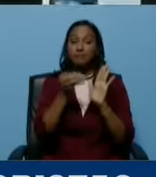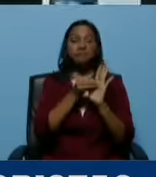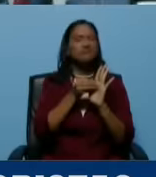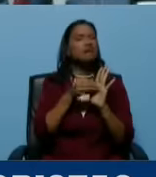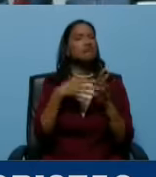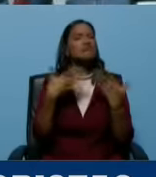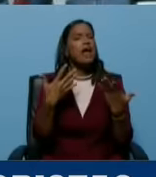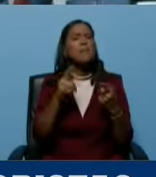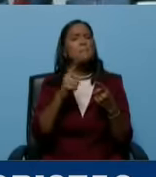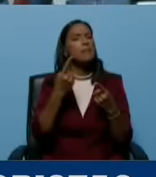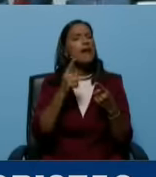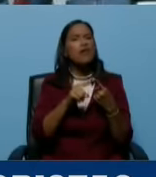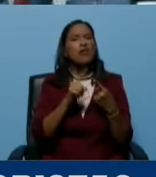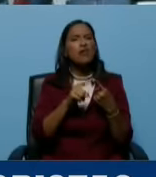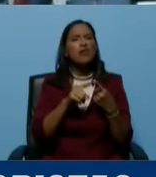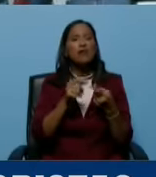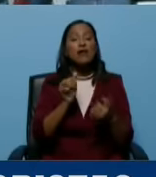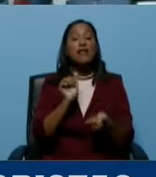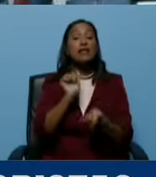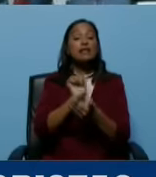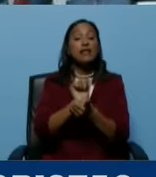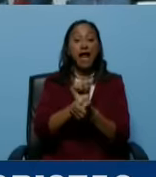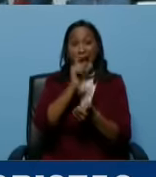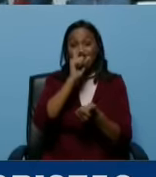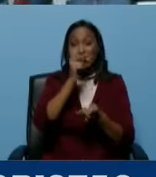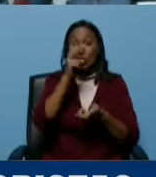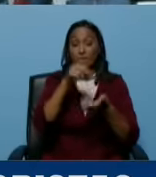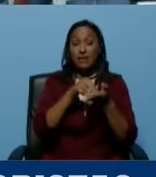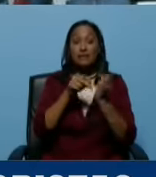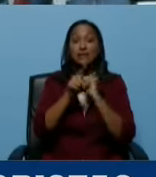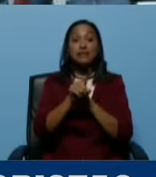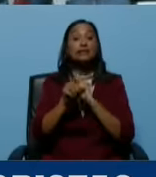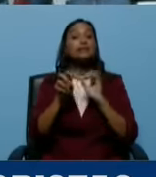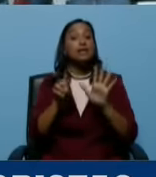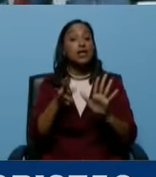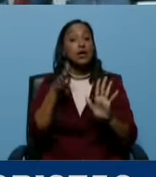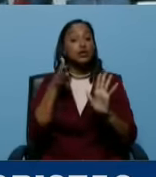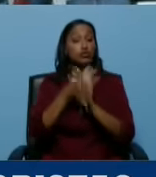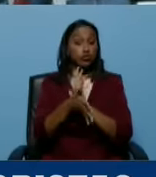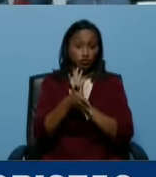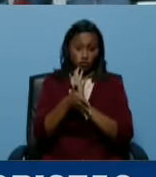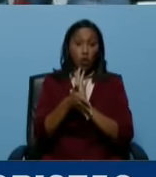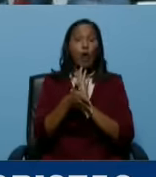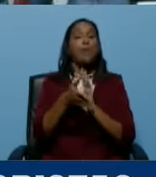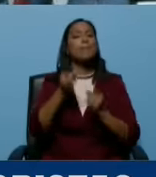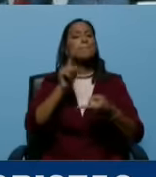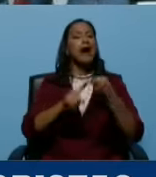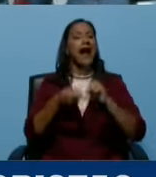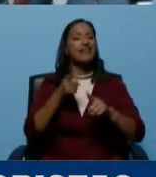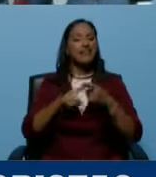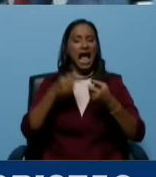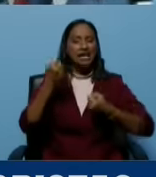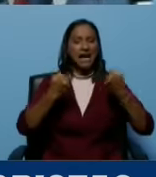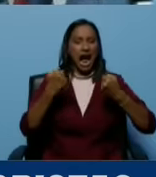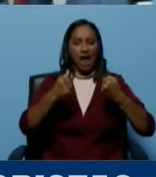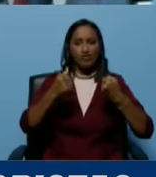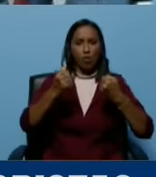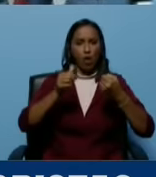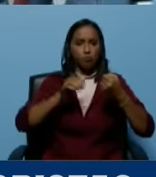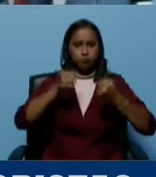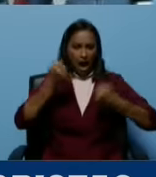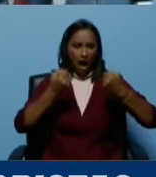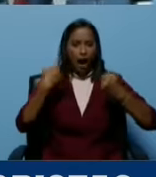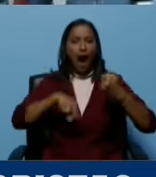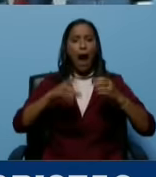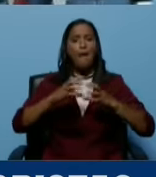primero de ellos fue detenido en 2017 por portar un fusil de asalto y material explosivo en su vehículo. En el